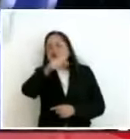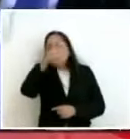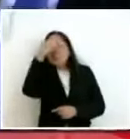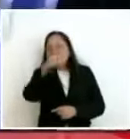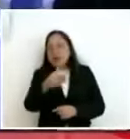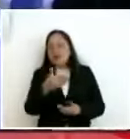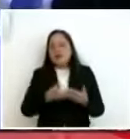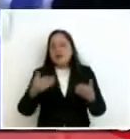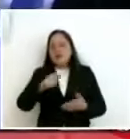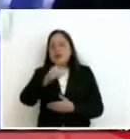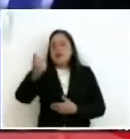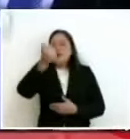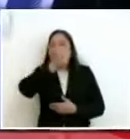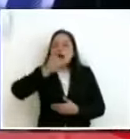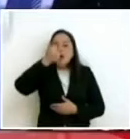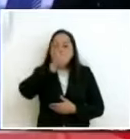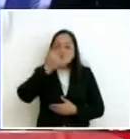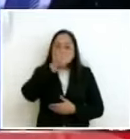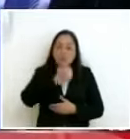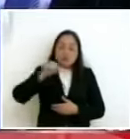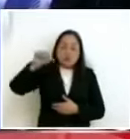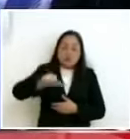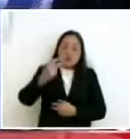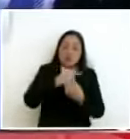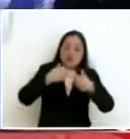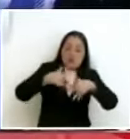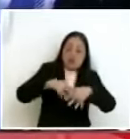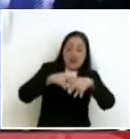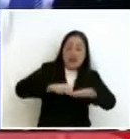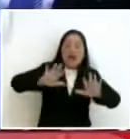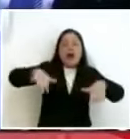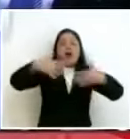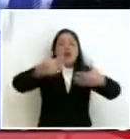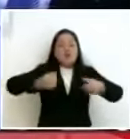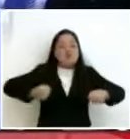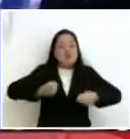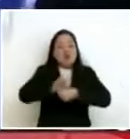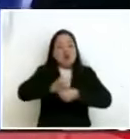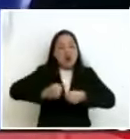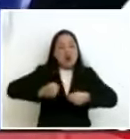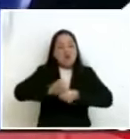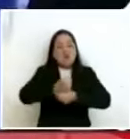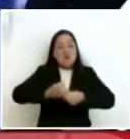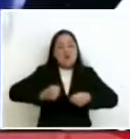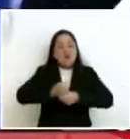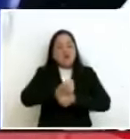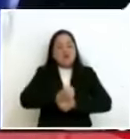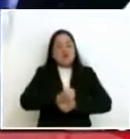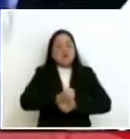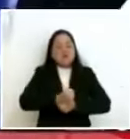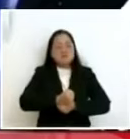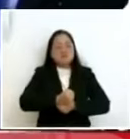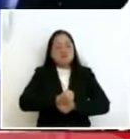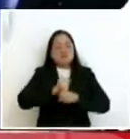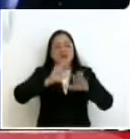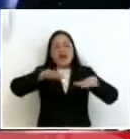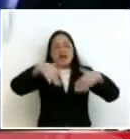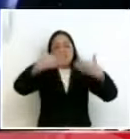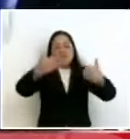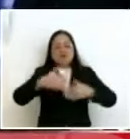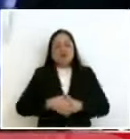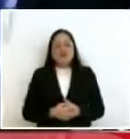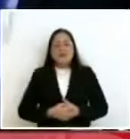que hoy se manifiestan y que están siendo golpeados afuera de este recinto oficial.